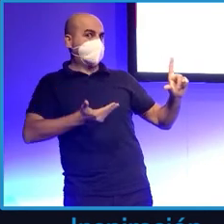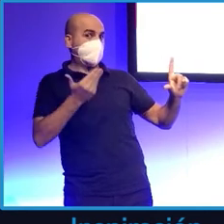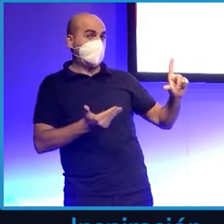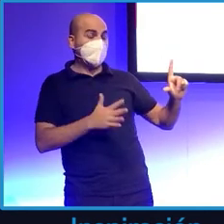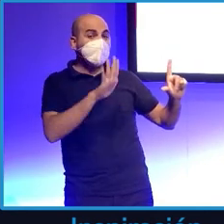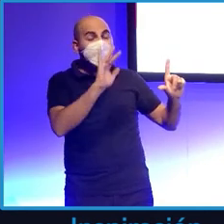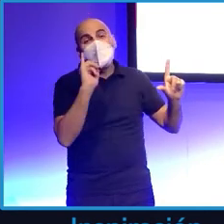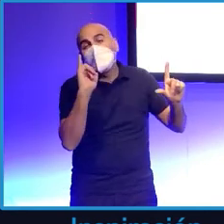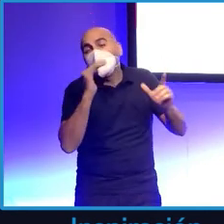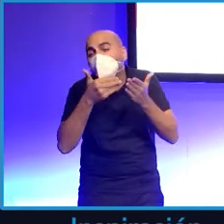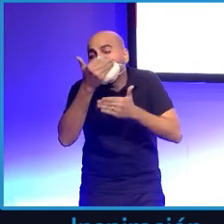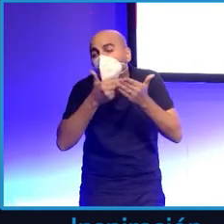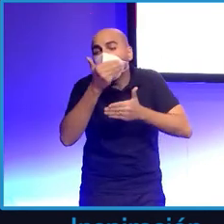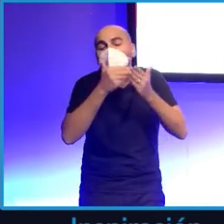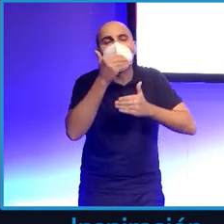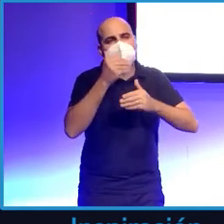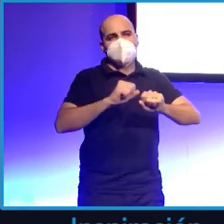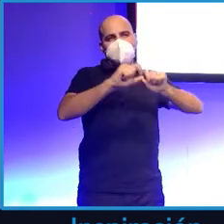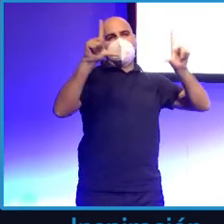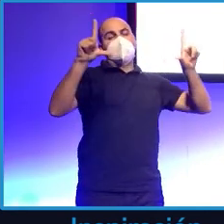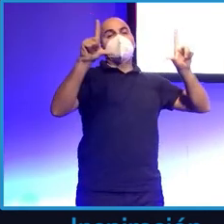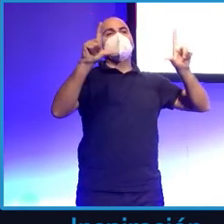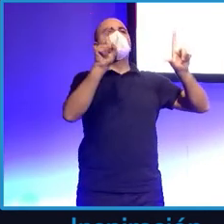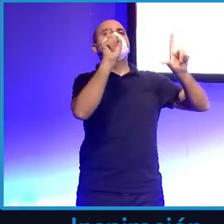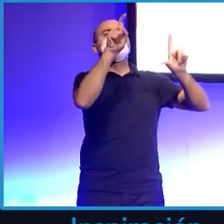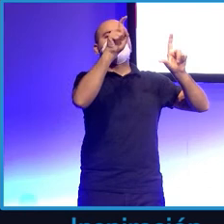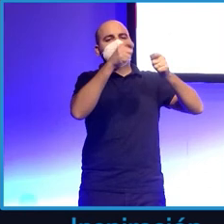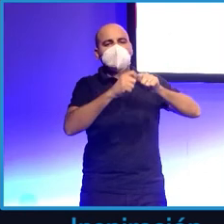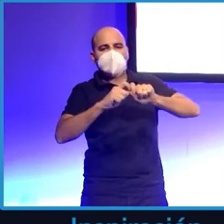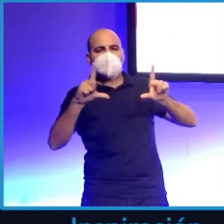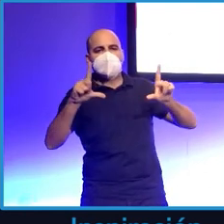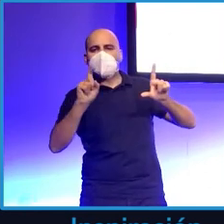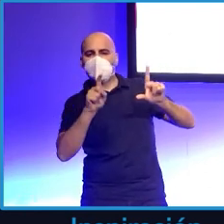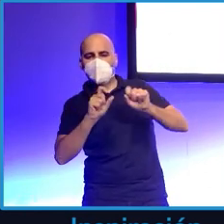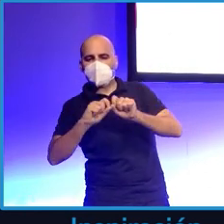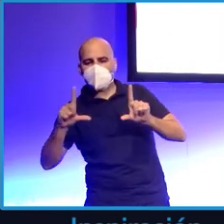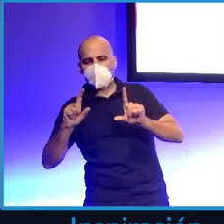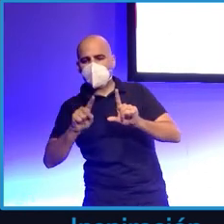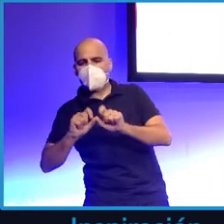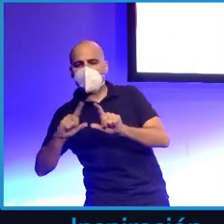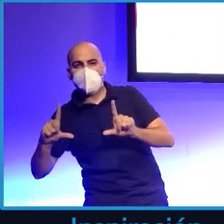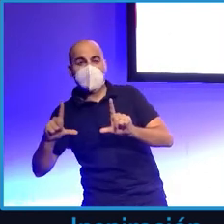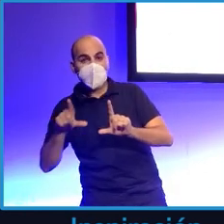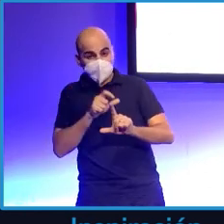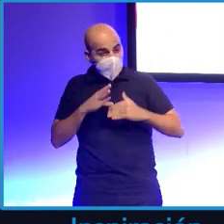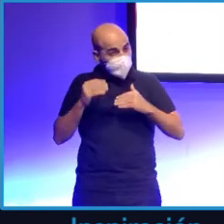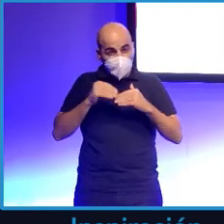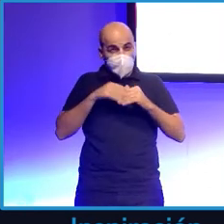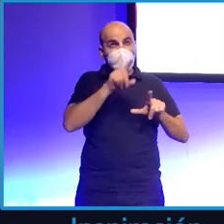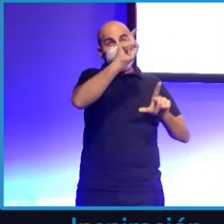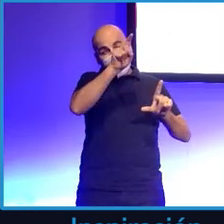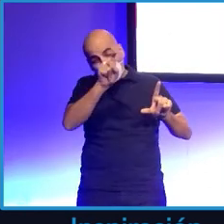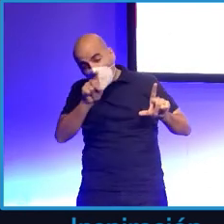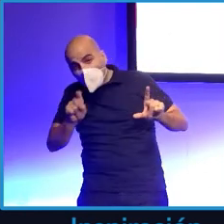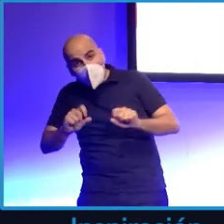secciones donde primero no llega prácticamente en un usuario y google probablemente tampoco llega muy poquito